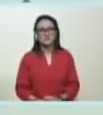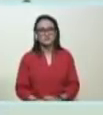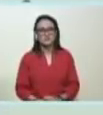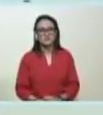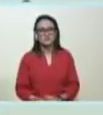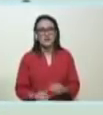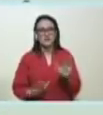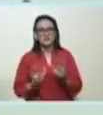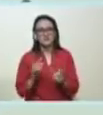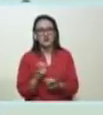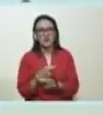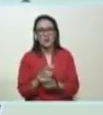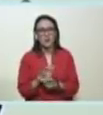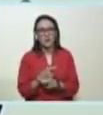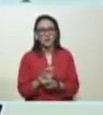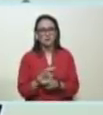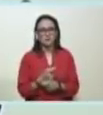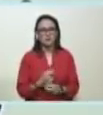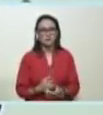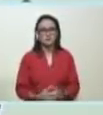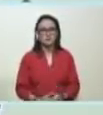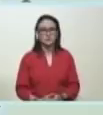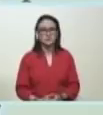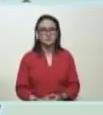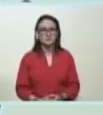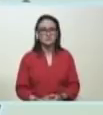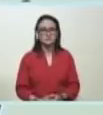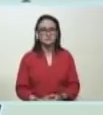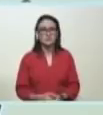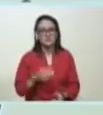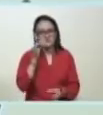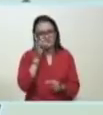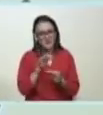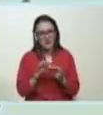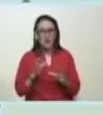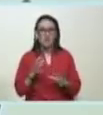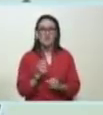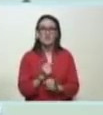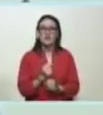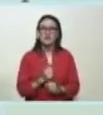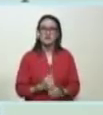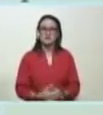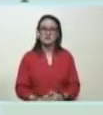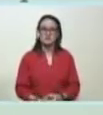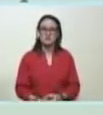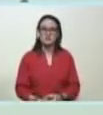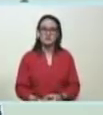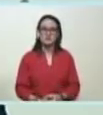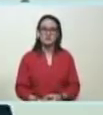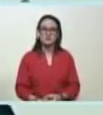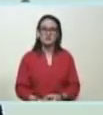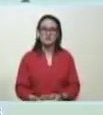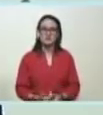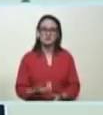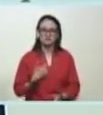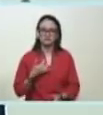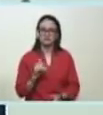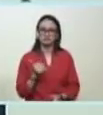del 15 de agosto. Y fe y confianza total tenía, como la tengo